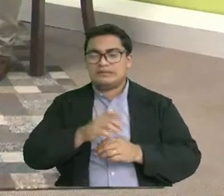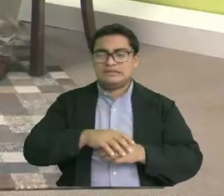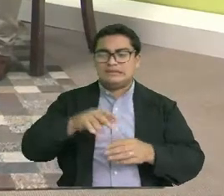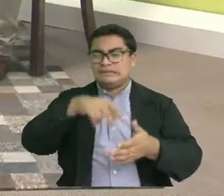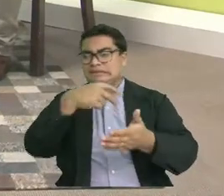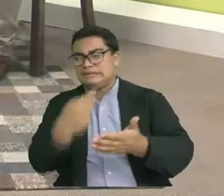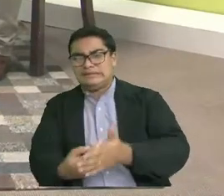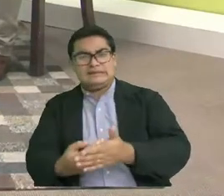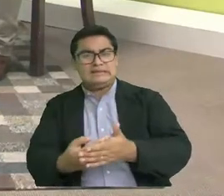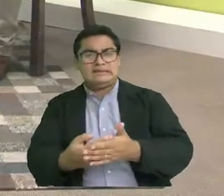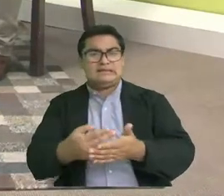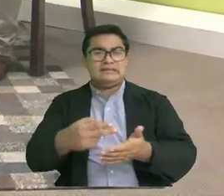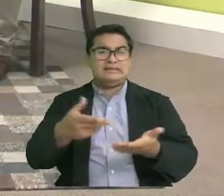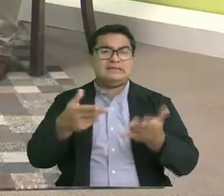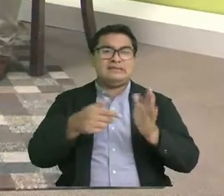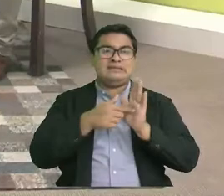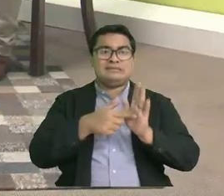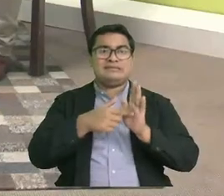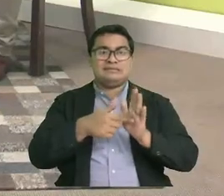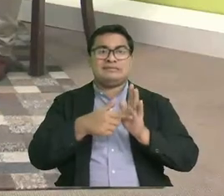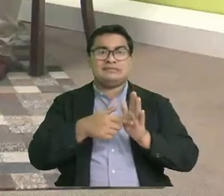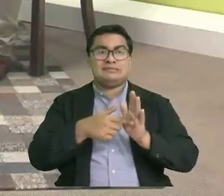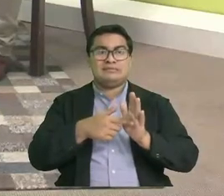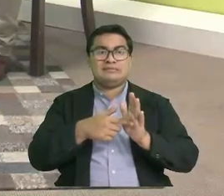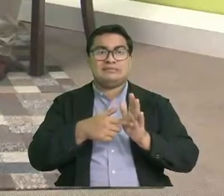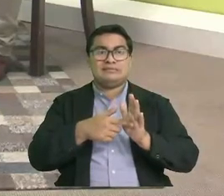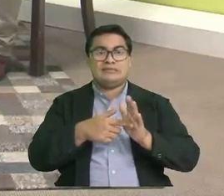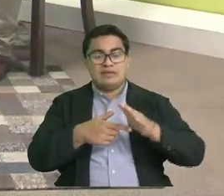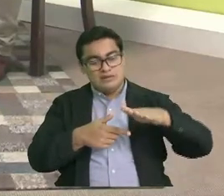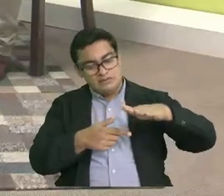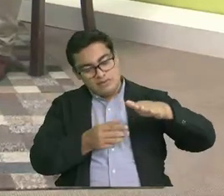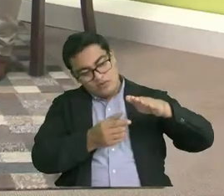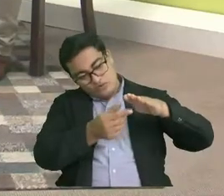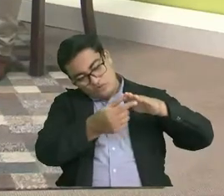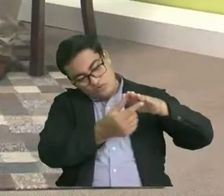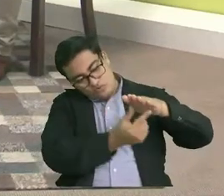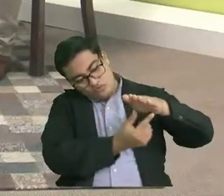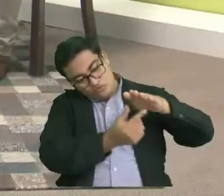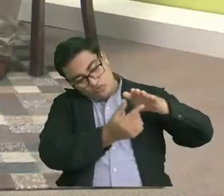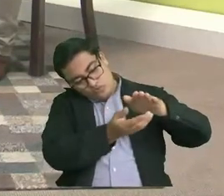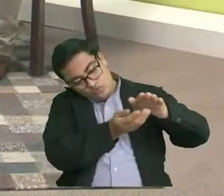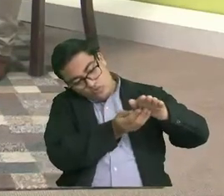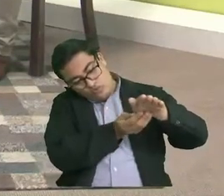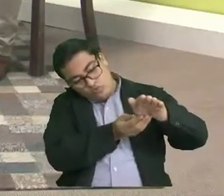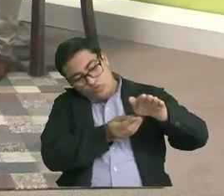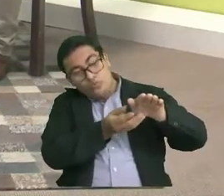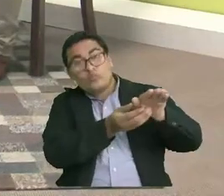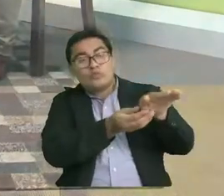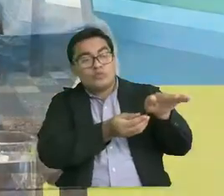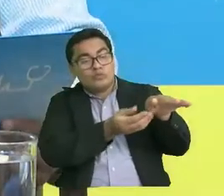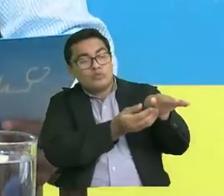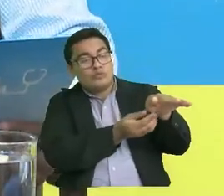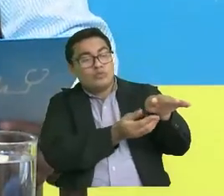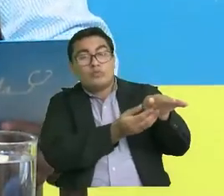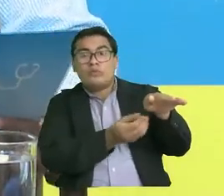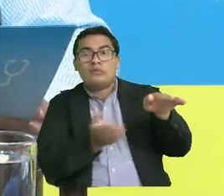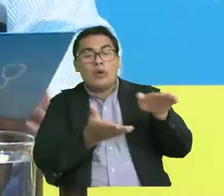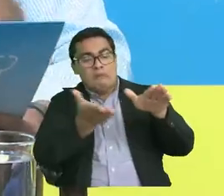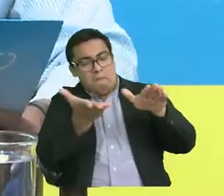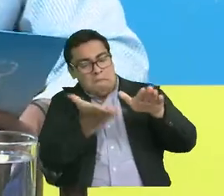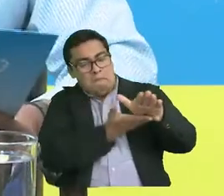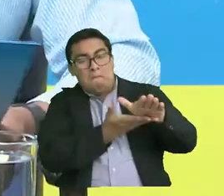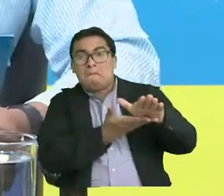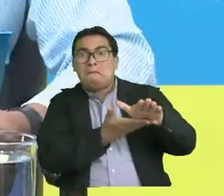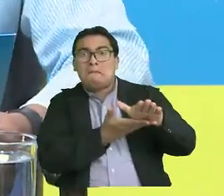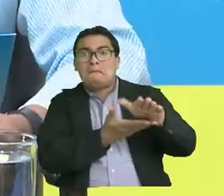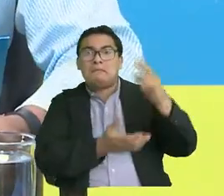cae mucho, no le miran el arco, ¿verdad?, que se le llama a la planta de los pies. Y ahí es donde vienen las preocupaciones y